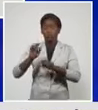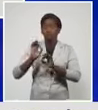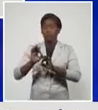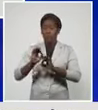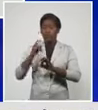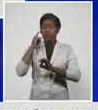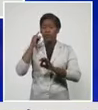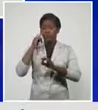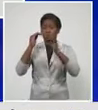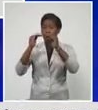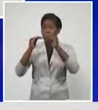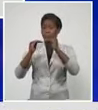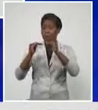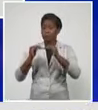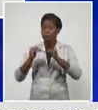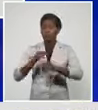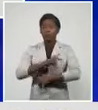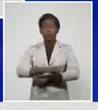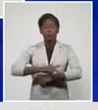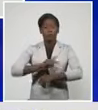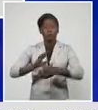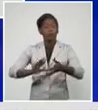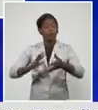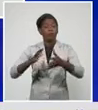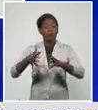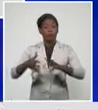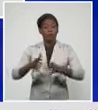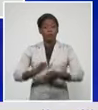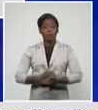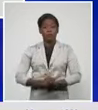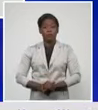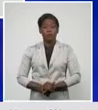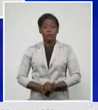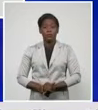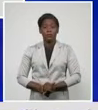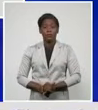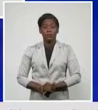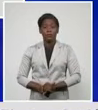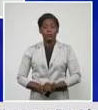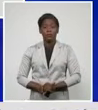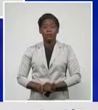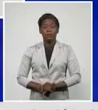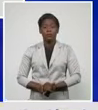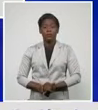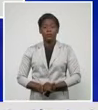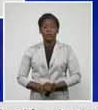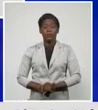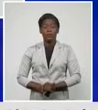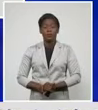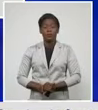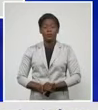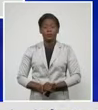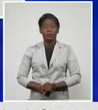mayor % de casos autóctonos, de casos confirmados.